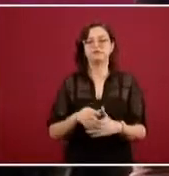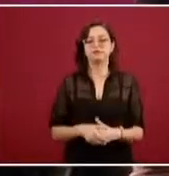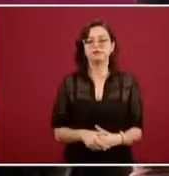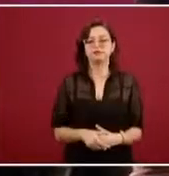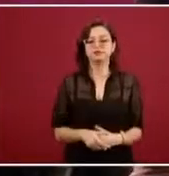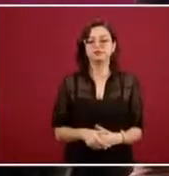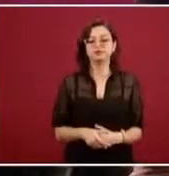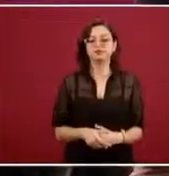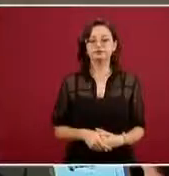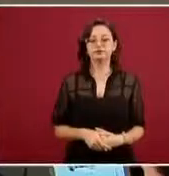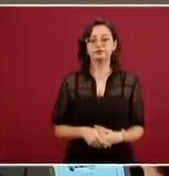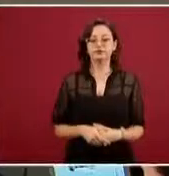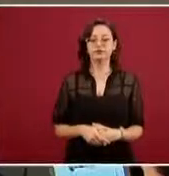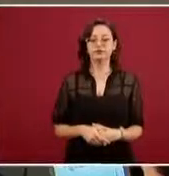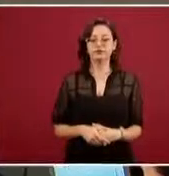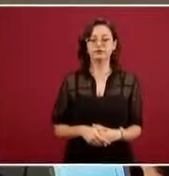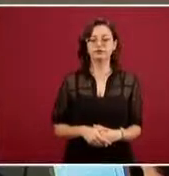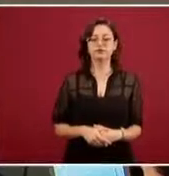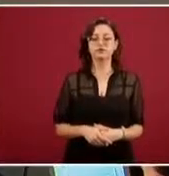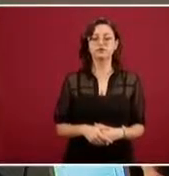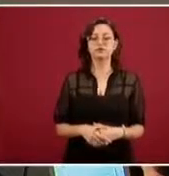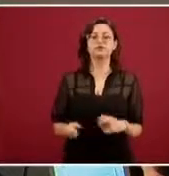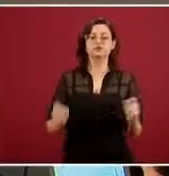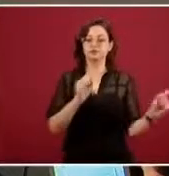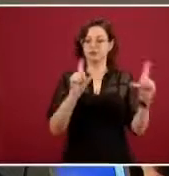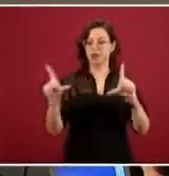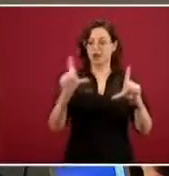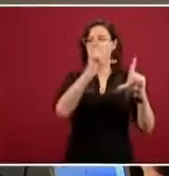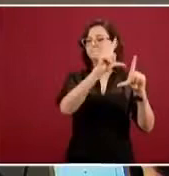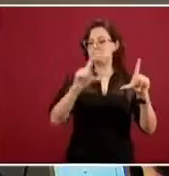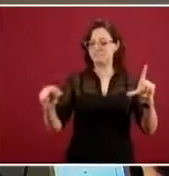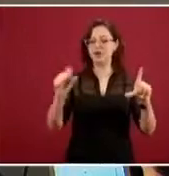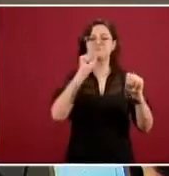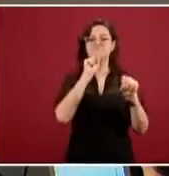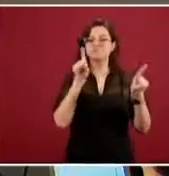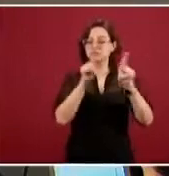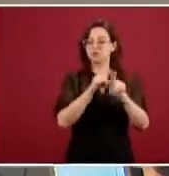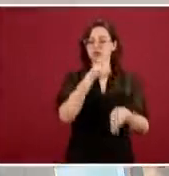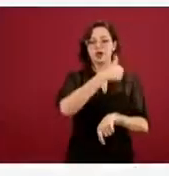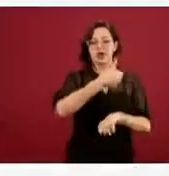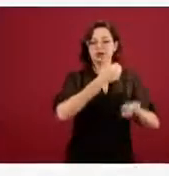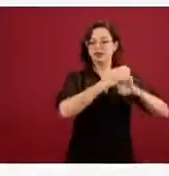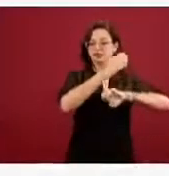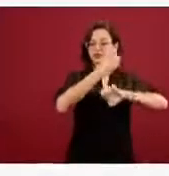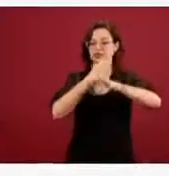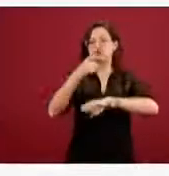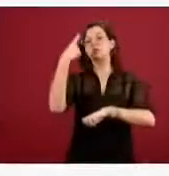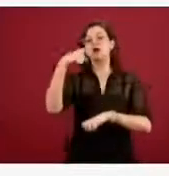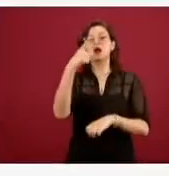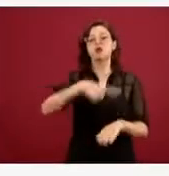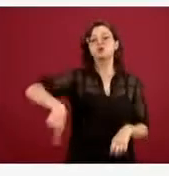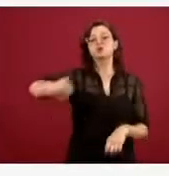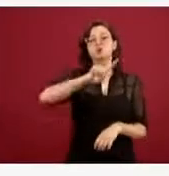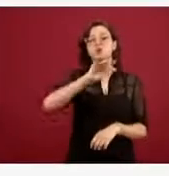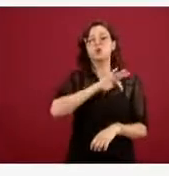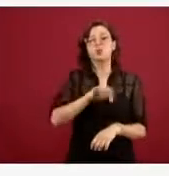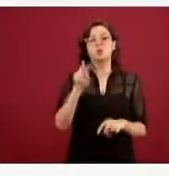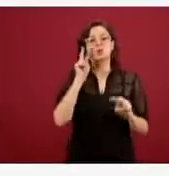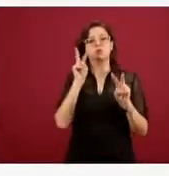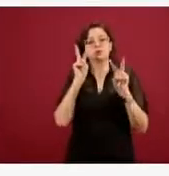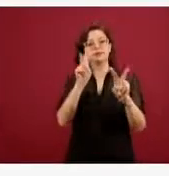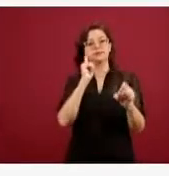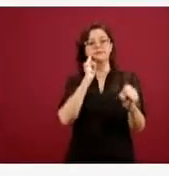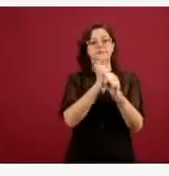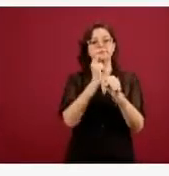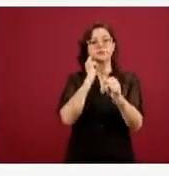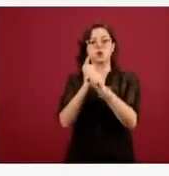En el siguiente vamos a ver esta distribución también en barras y para cada uno de los estados para que ustedes ya puedan rápidamente